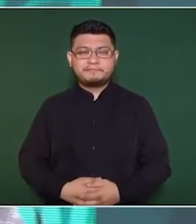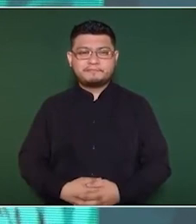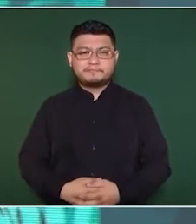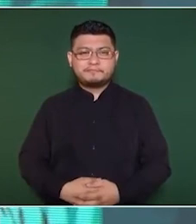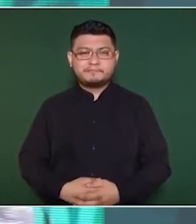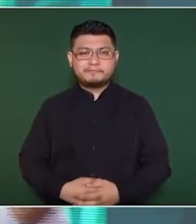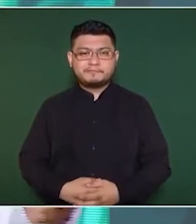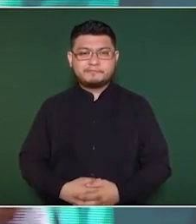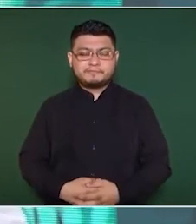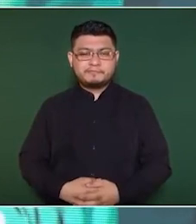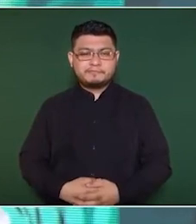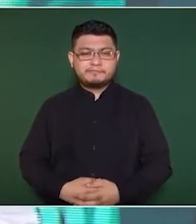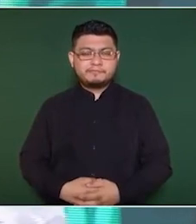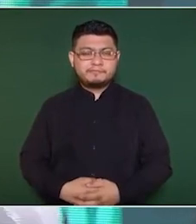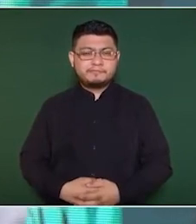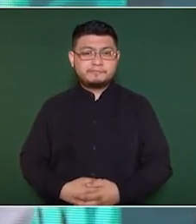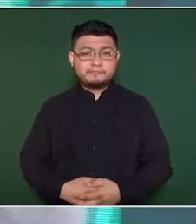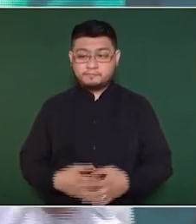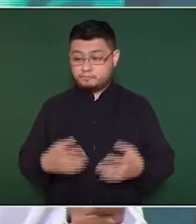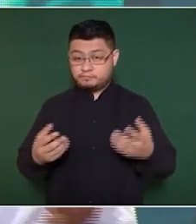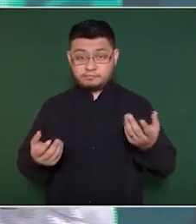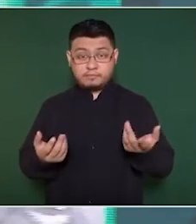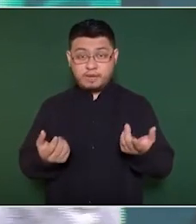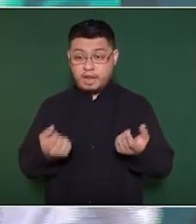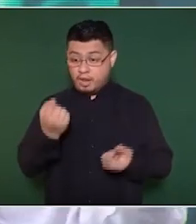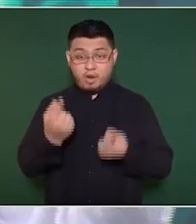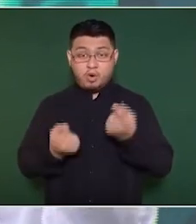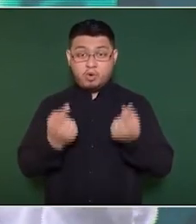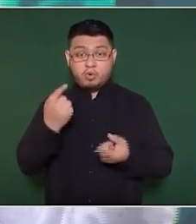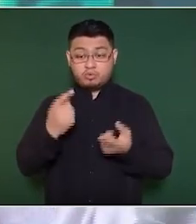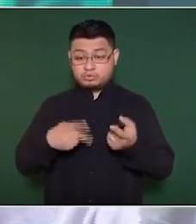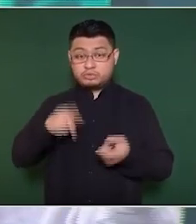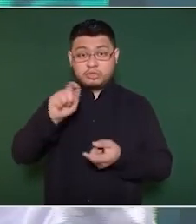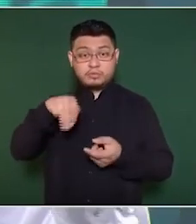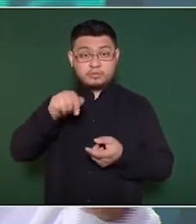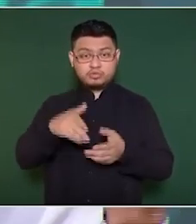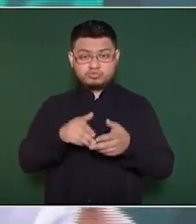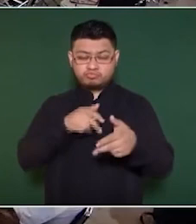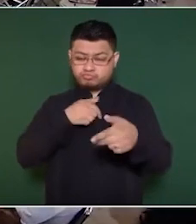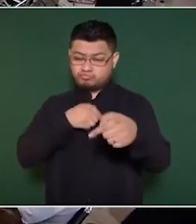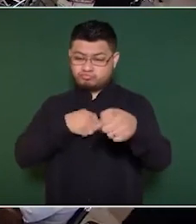Sin sumar que hay 800 kilómetros de doble vía